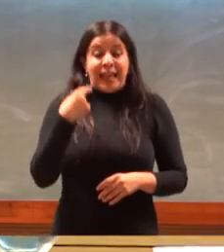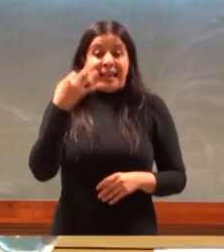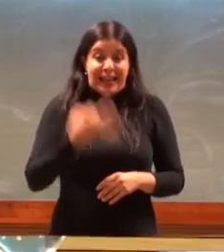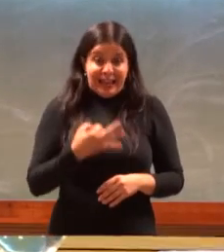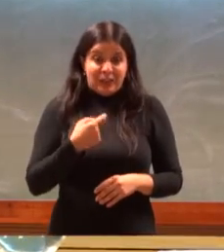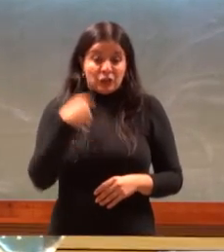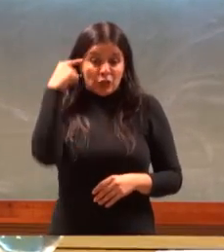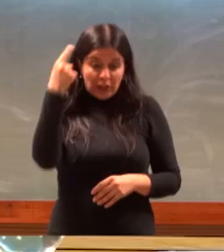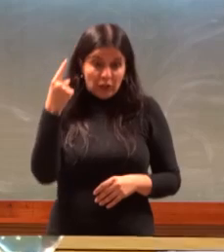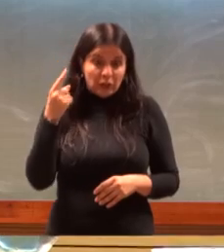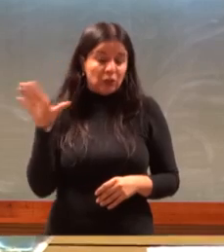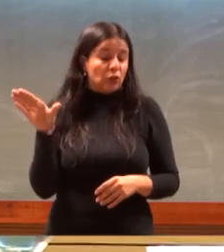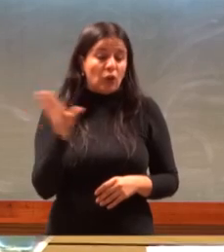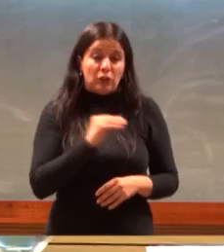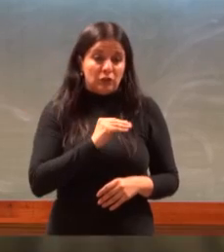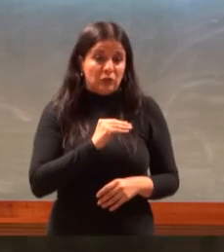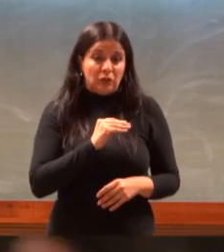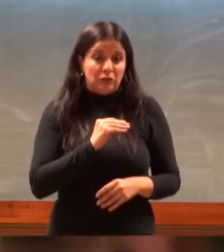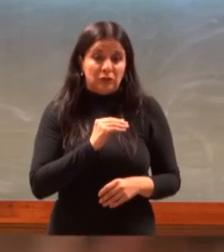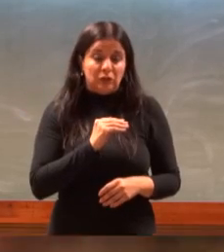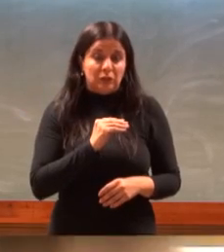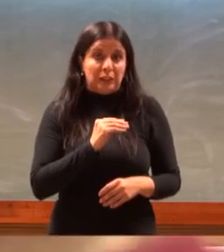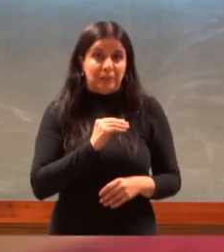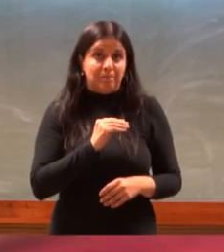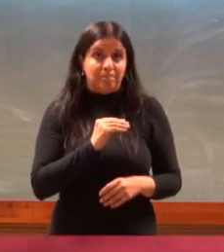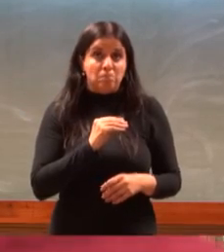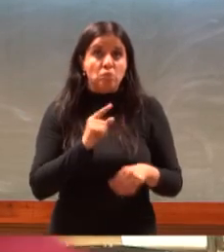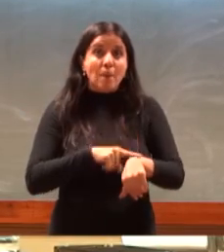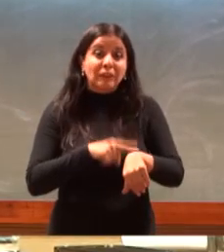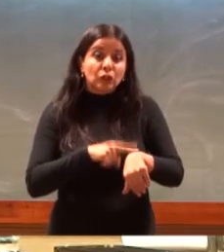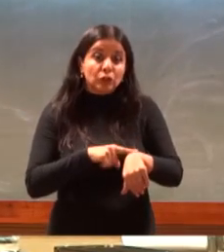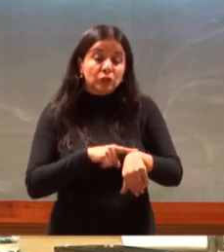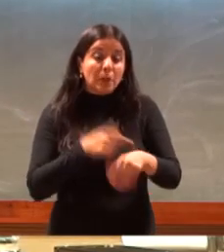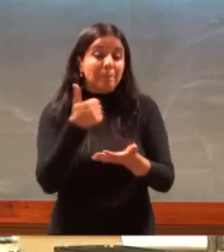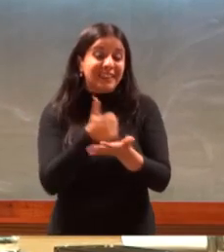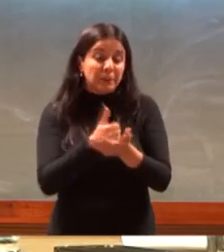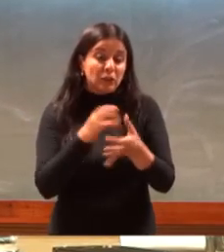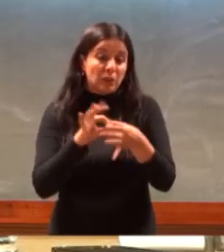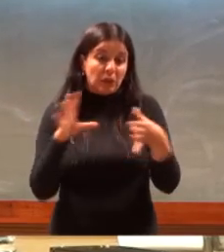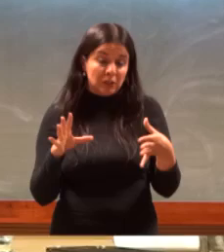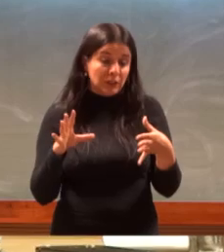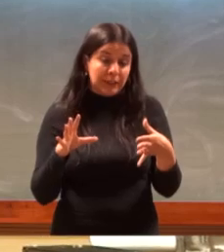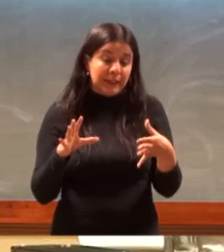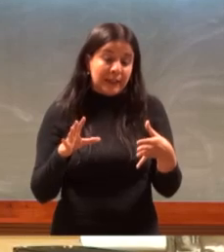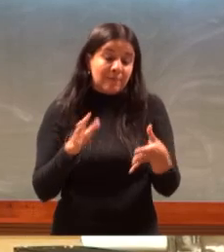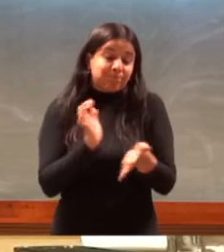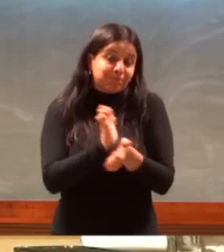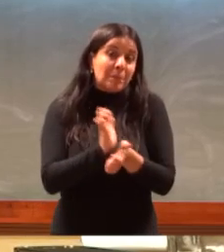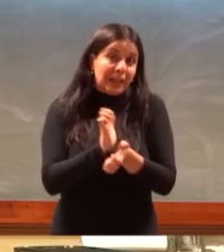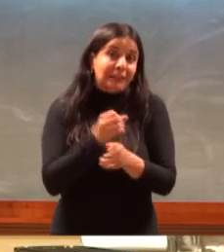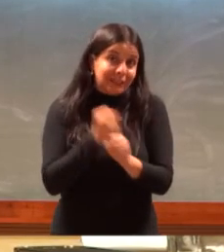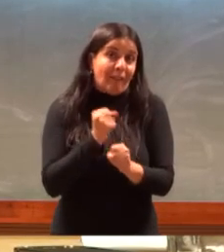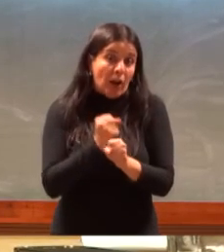democratización y participación son instancias complejas que suponen trabajo de construcción de una agenda de